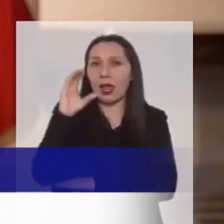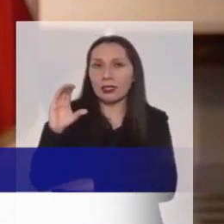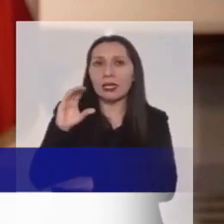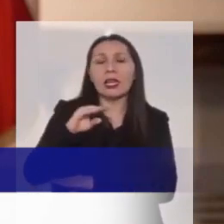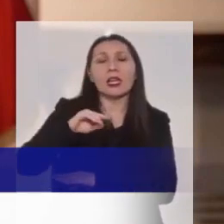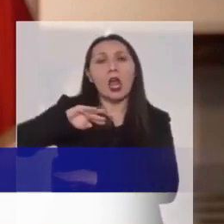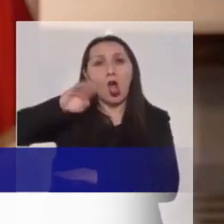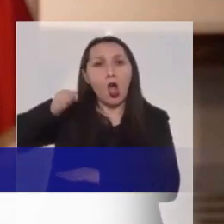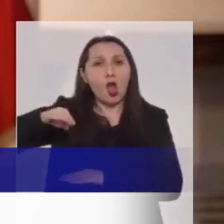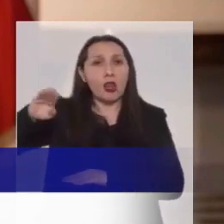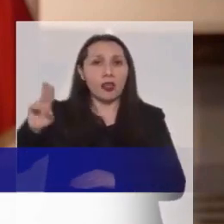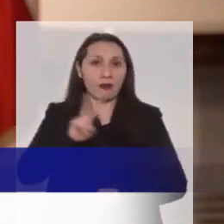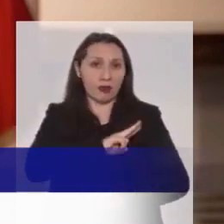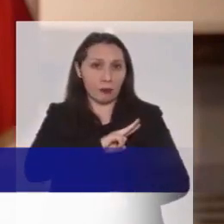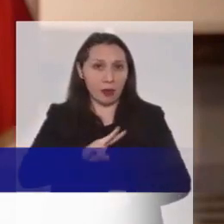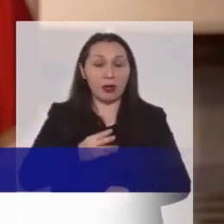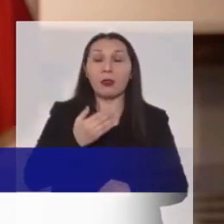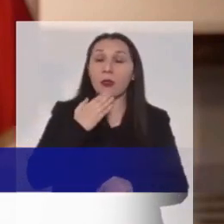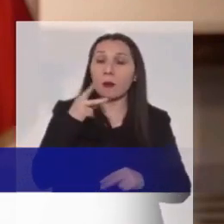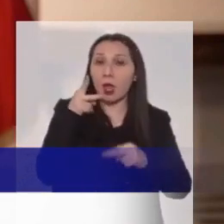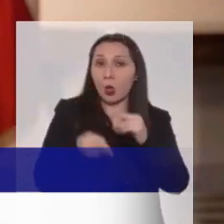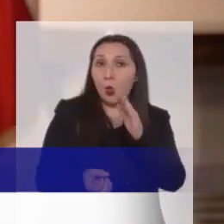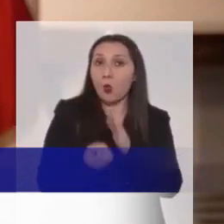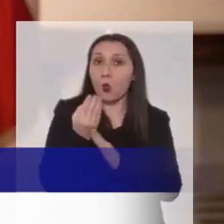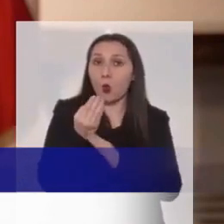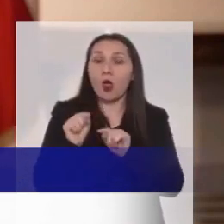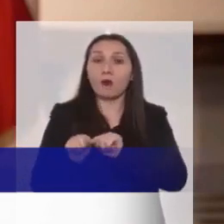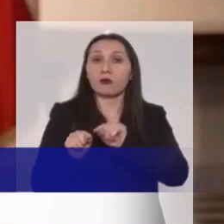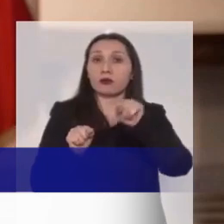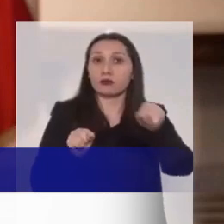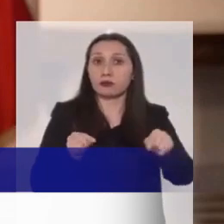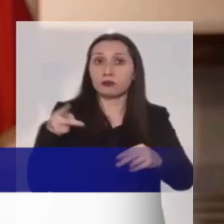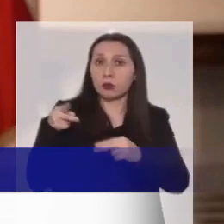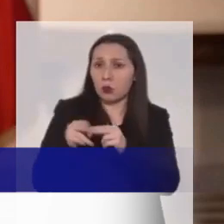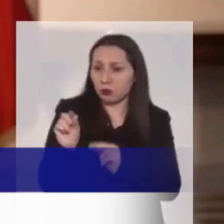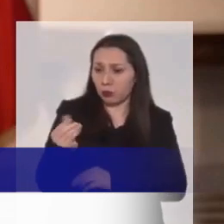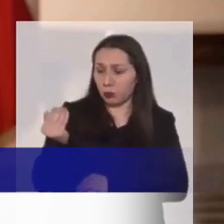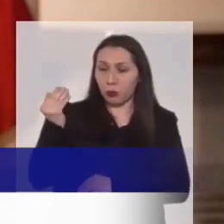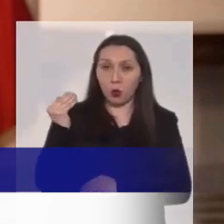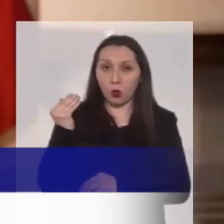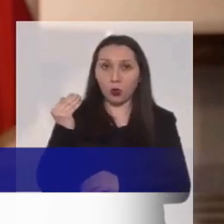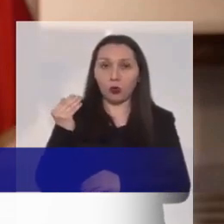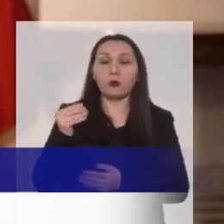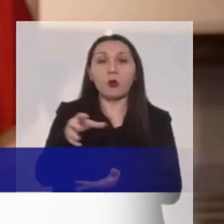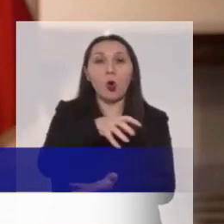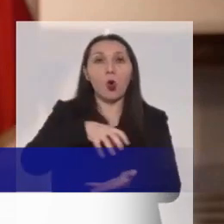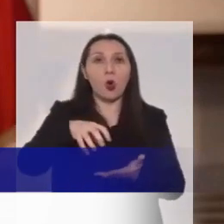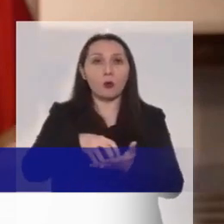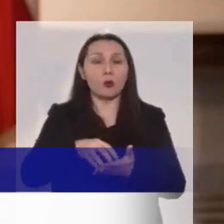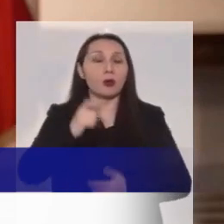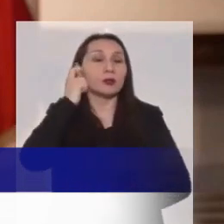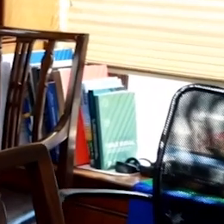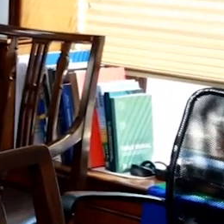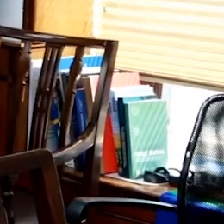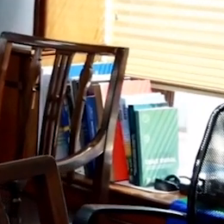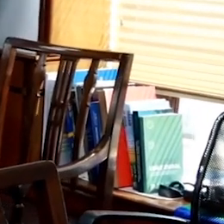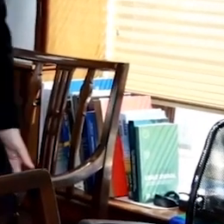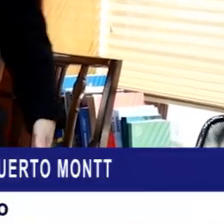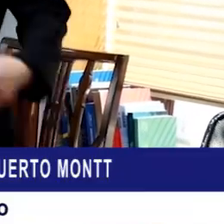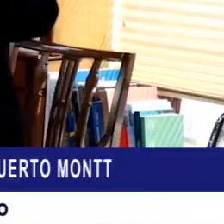colina y Valparaíso además de estar inaugurando nuevas líneas como la que inauguramos hace muy poco en la comuna de San Bernardo